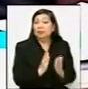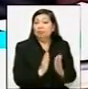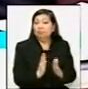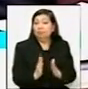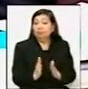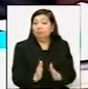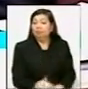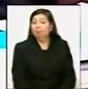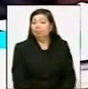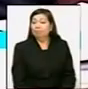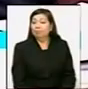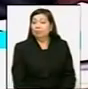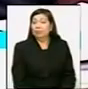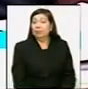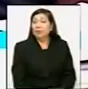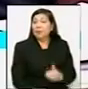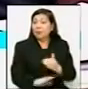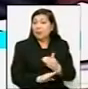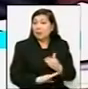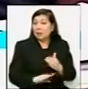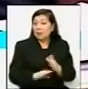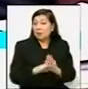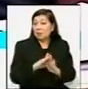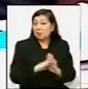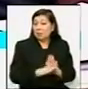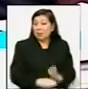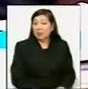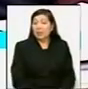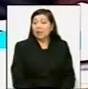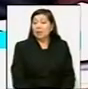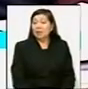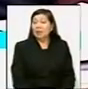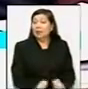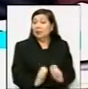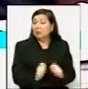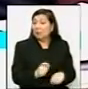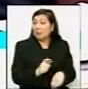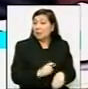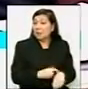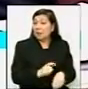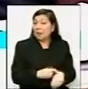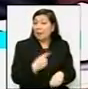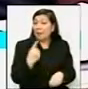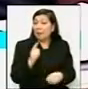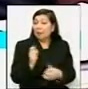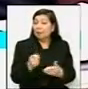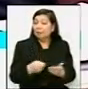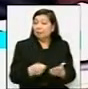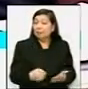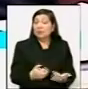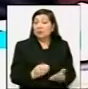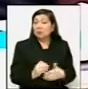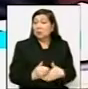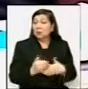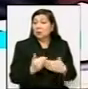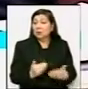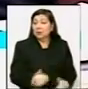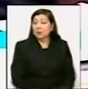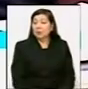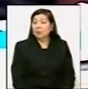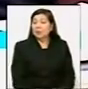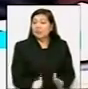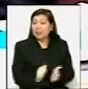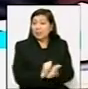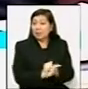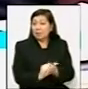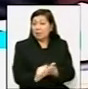organización está por debajo del mínimo, entonces se le da un plazo para que subsane, que es un plazo de